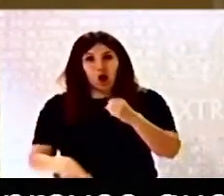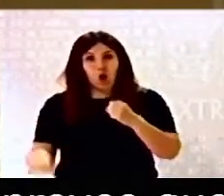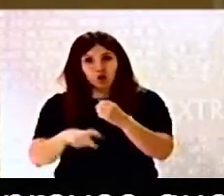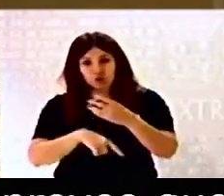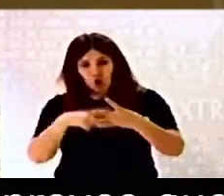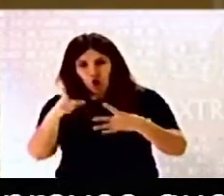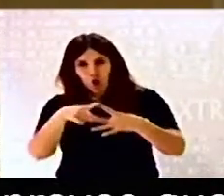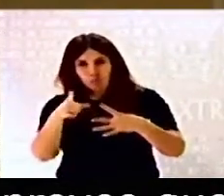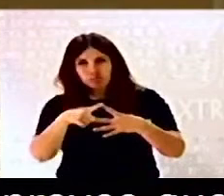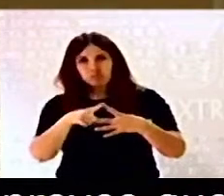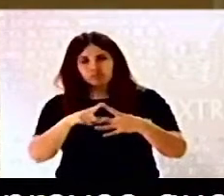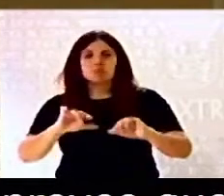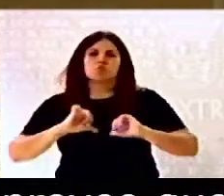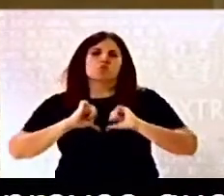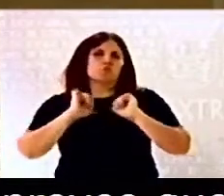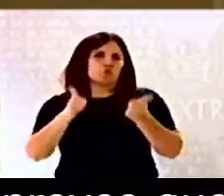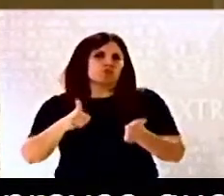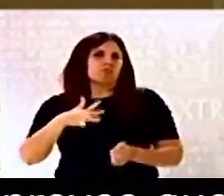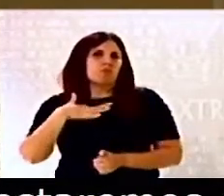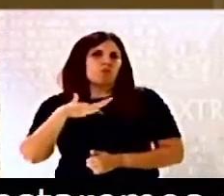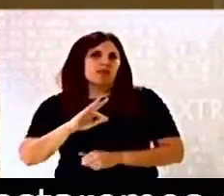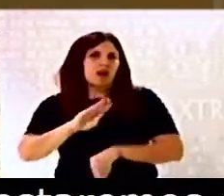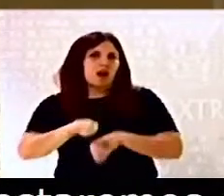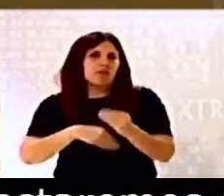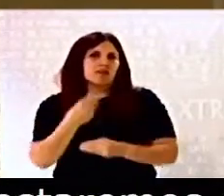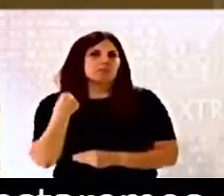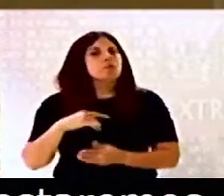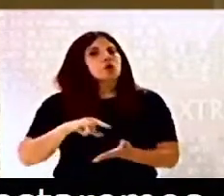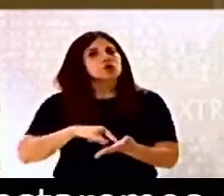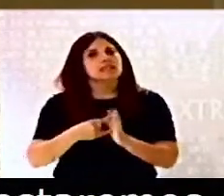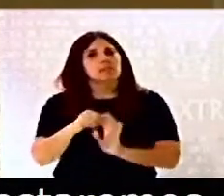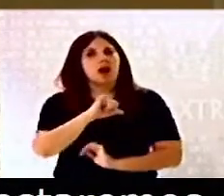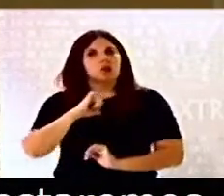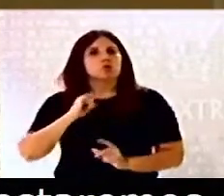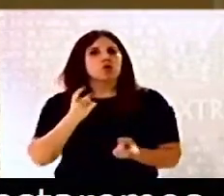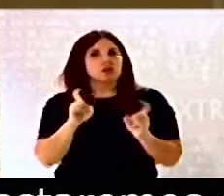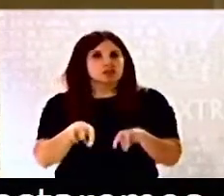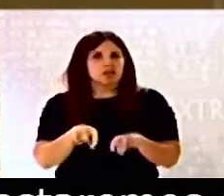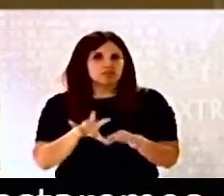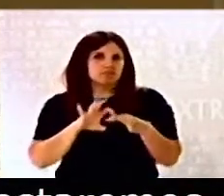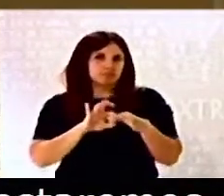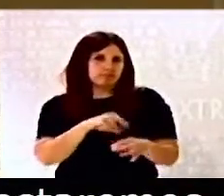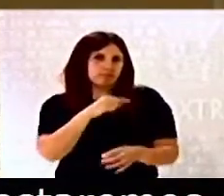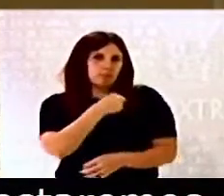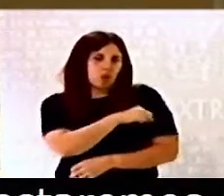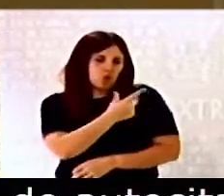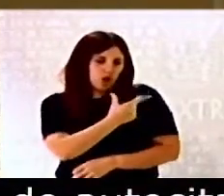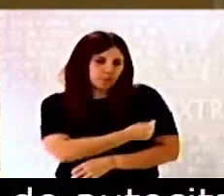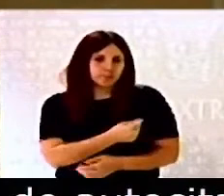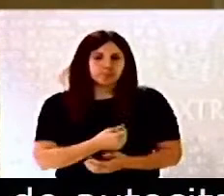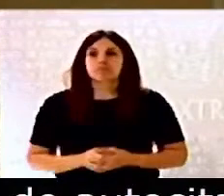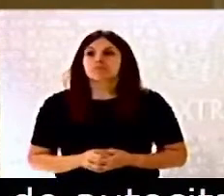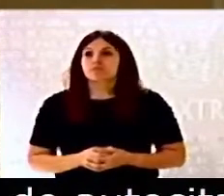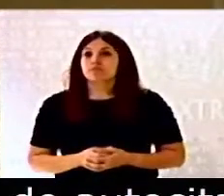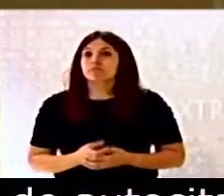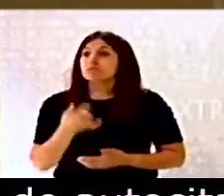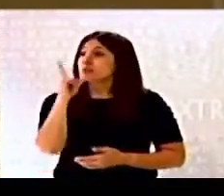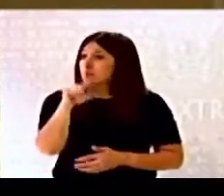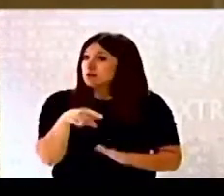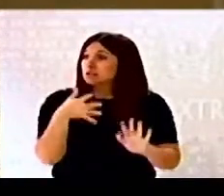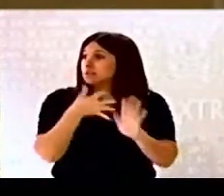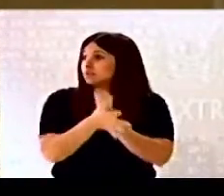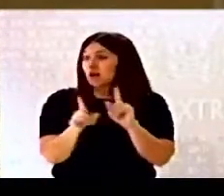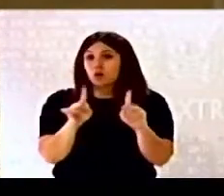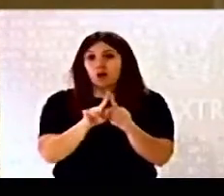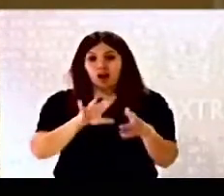disposición de poner en marcha el sistema de autocita para la vacunación. Es una adaptación también